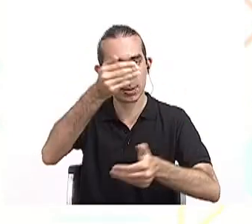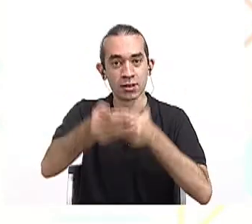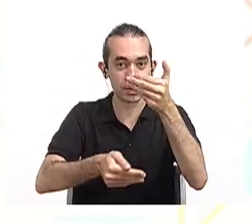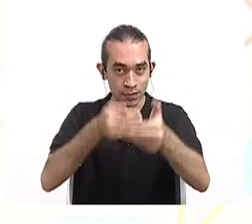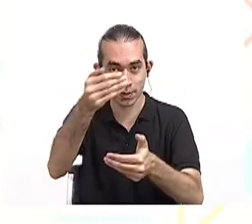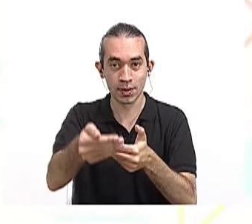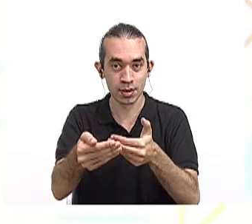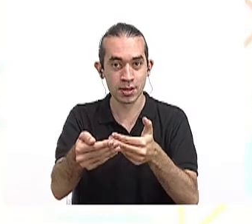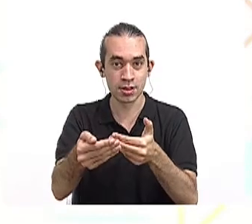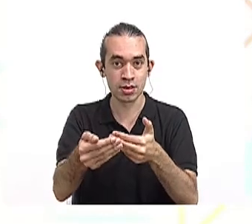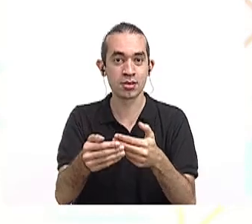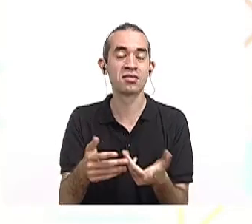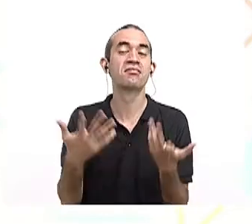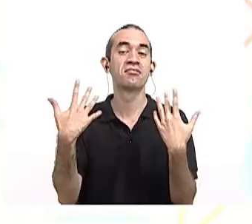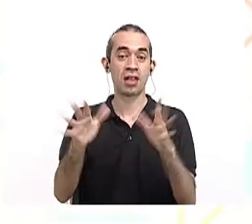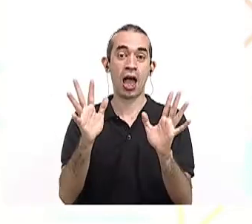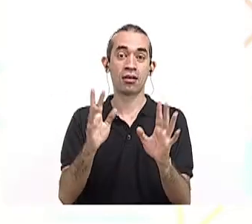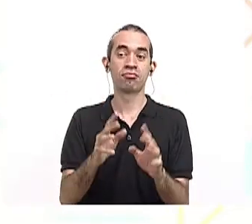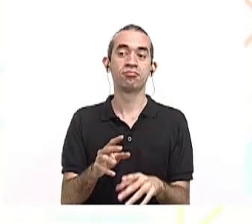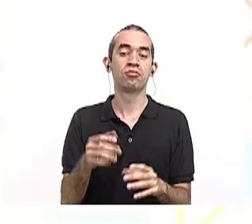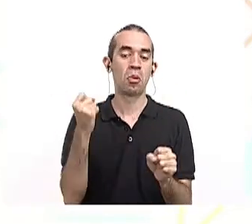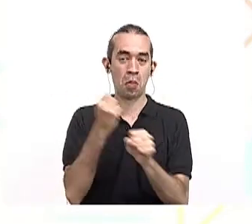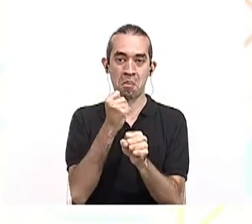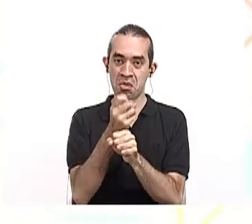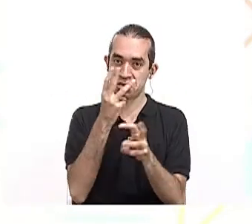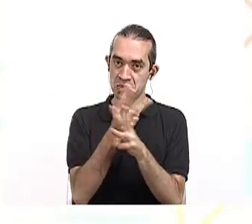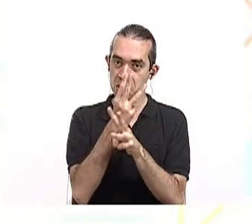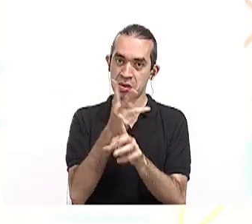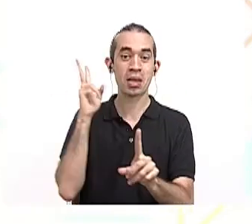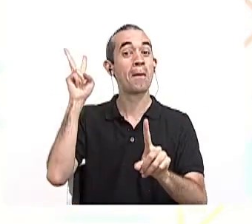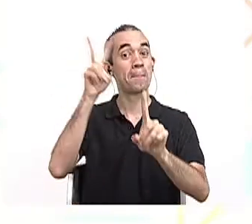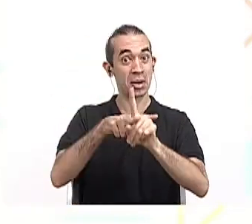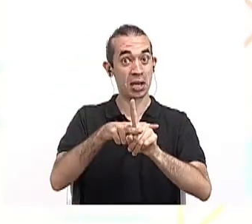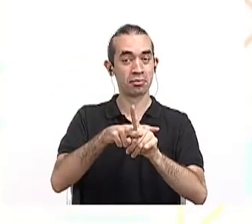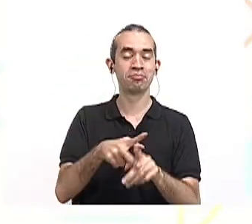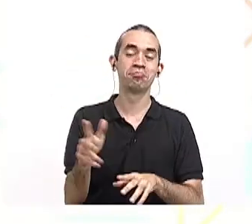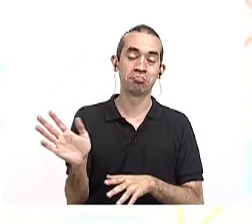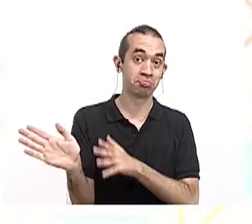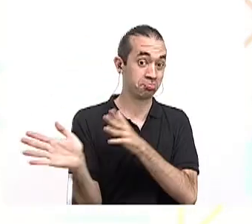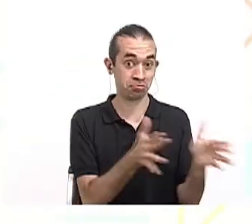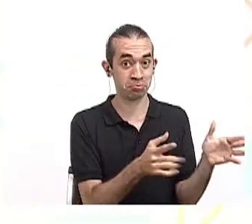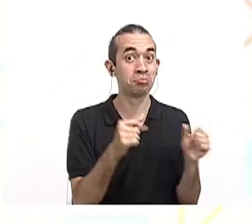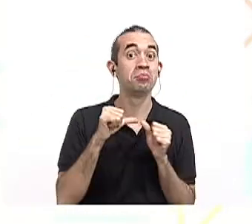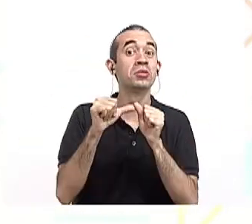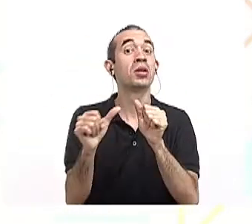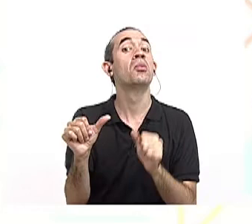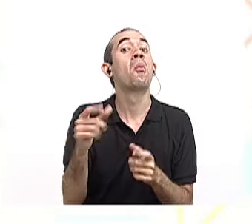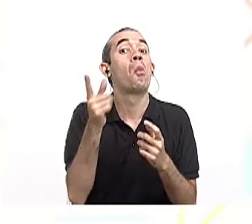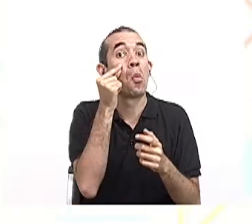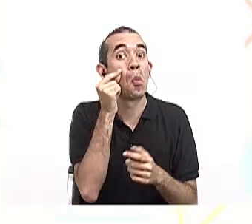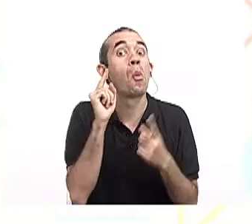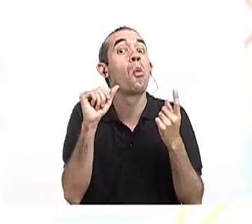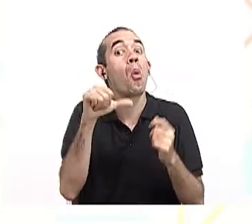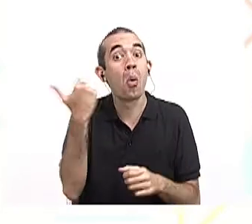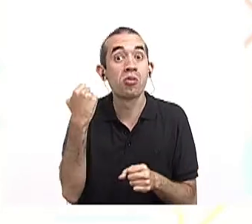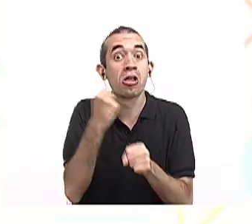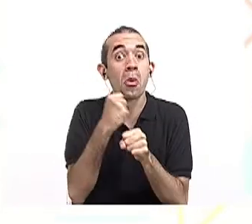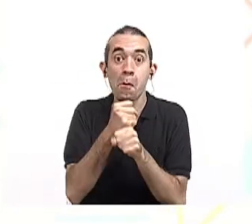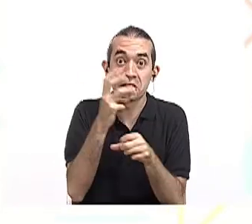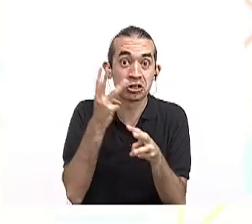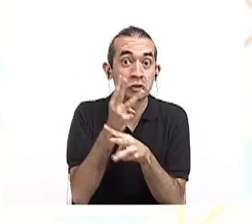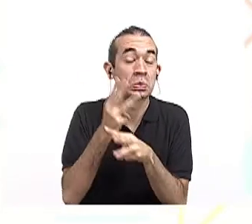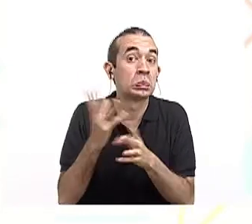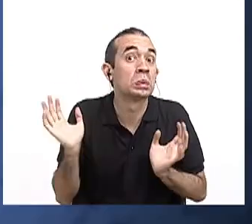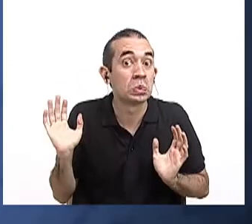y aplicarlos en nuestra operación. Continuemos a ver qué otra operación vamos a tener.